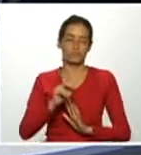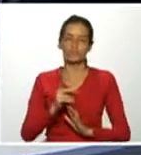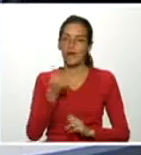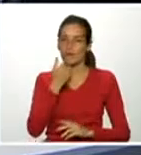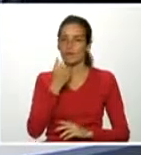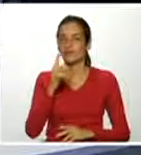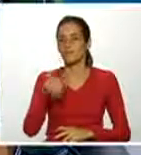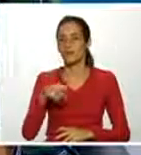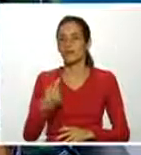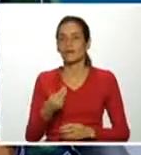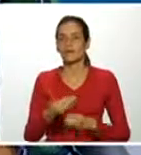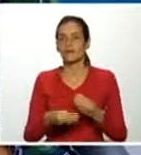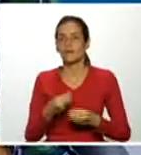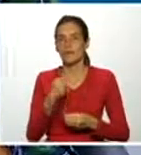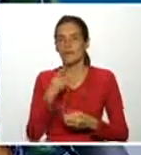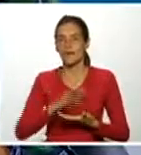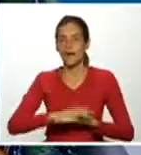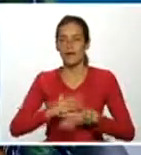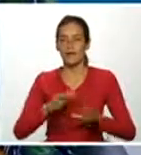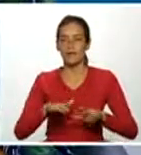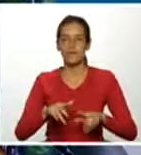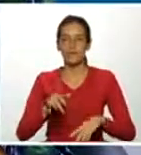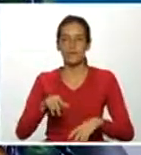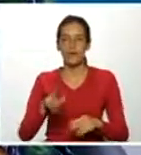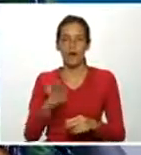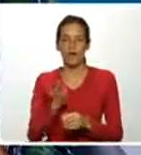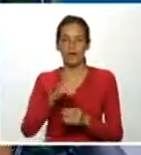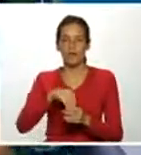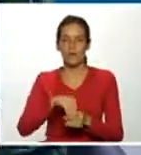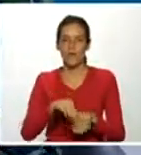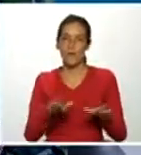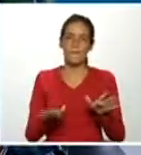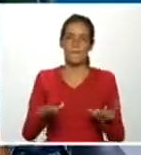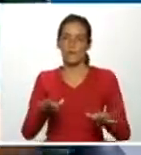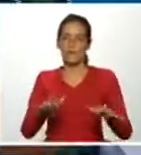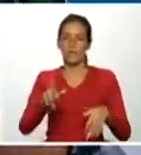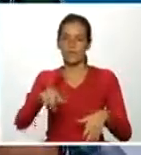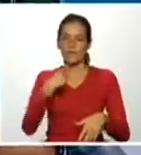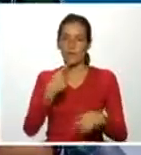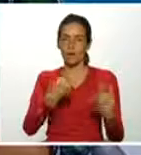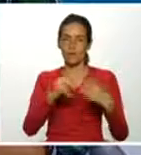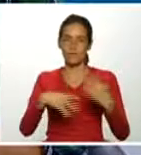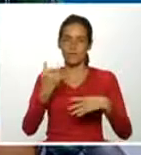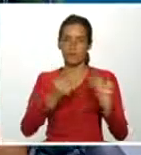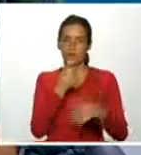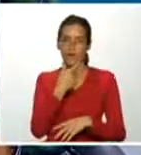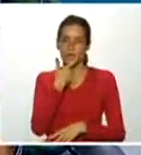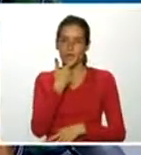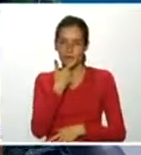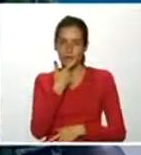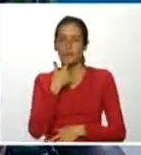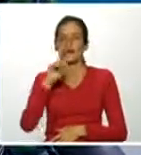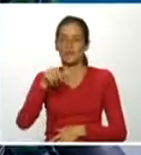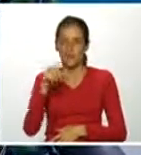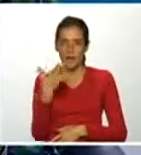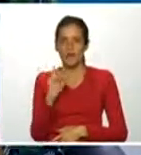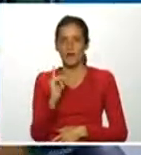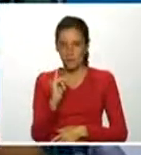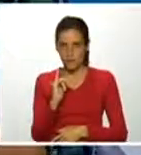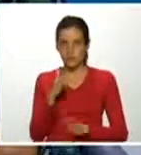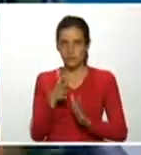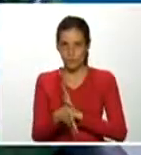GNU Linux están operando, como te decía, nuestras canaimitas. Pero el nombre Pingüino también vincula con otro proyecto bien bonito que ya no es